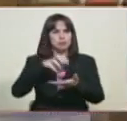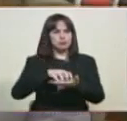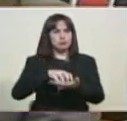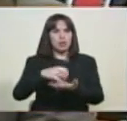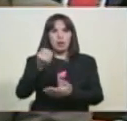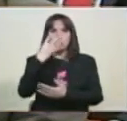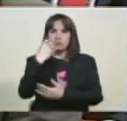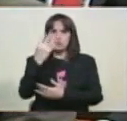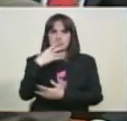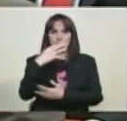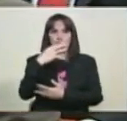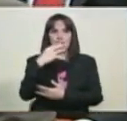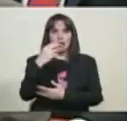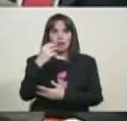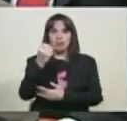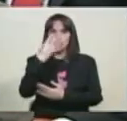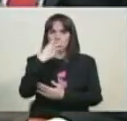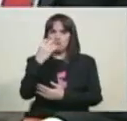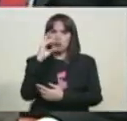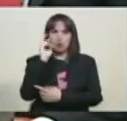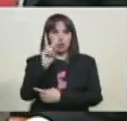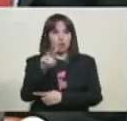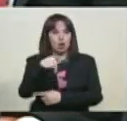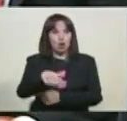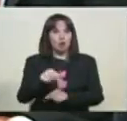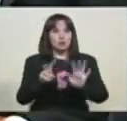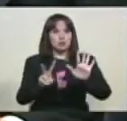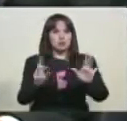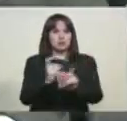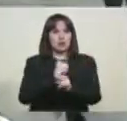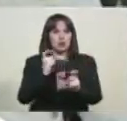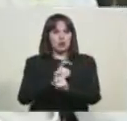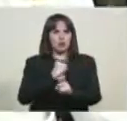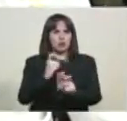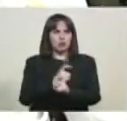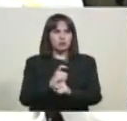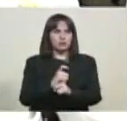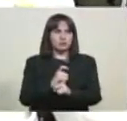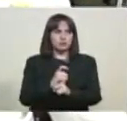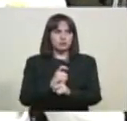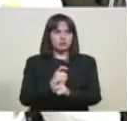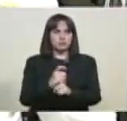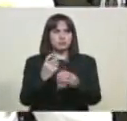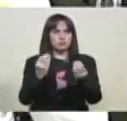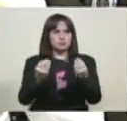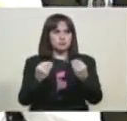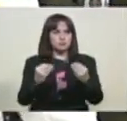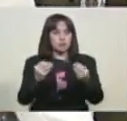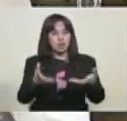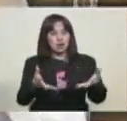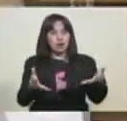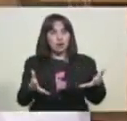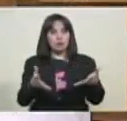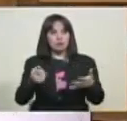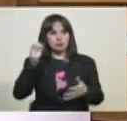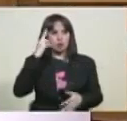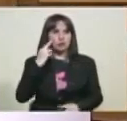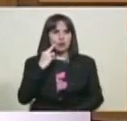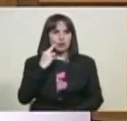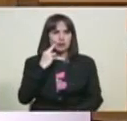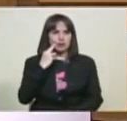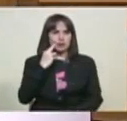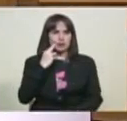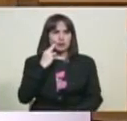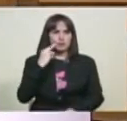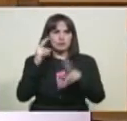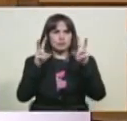Miraflores. Hoy, 7 de agosto, día de Boyacá, triunfo bolivariano en